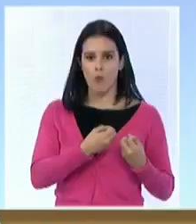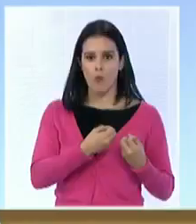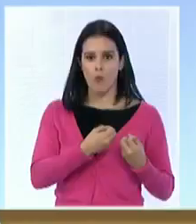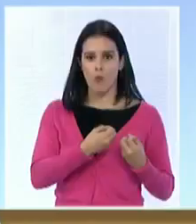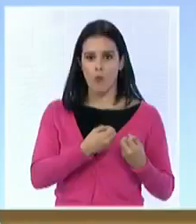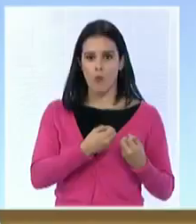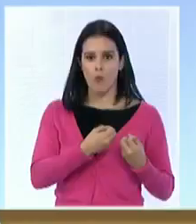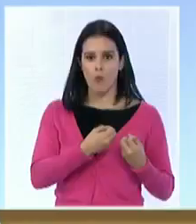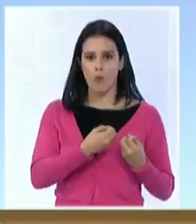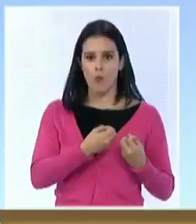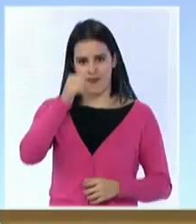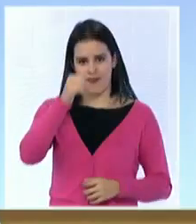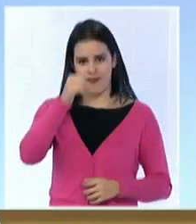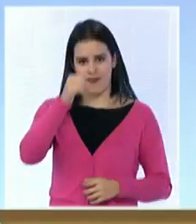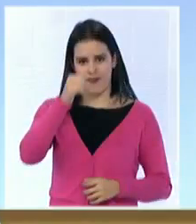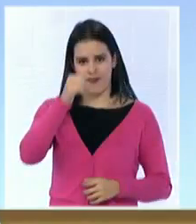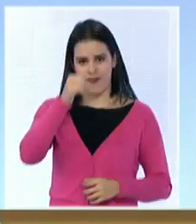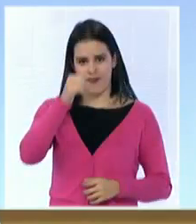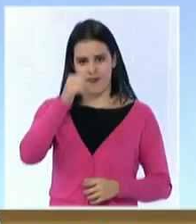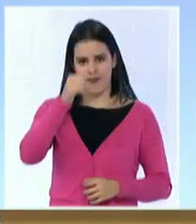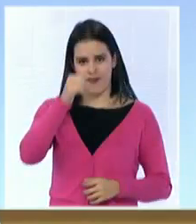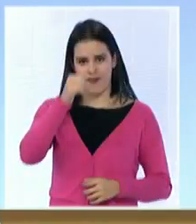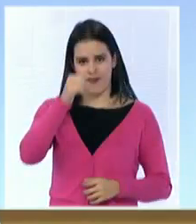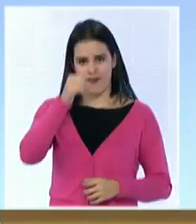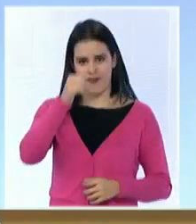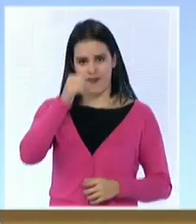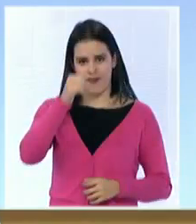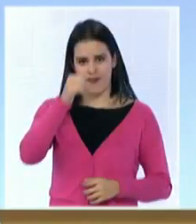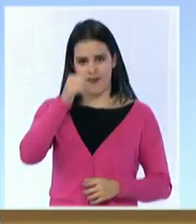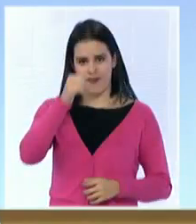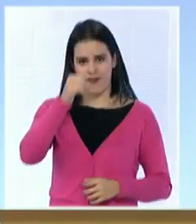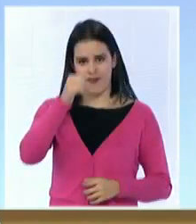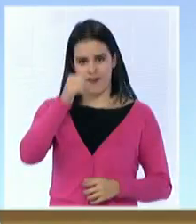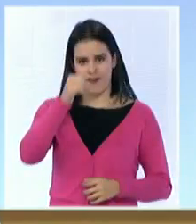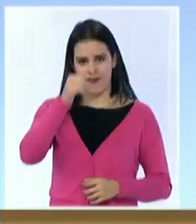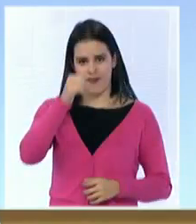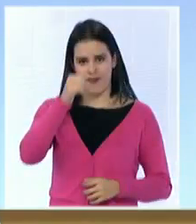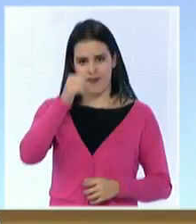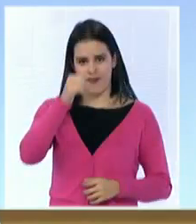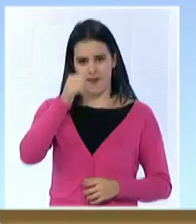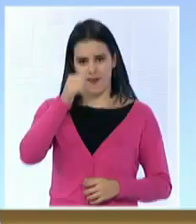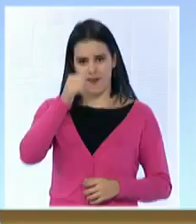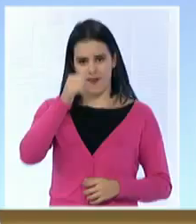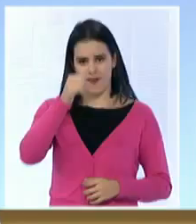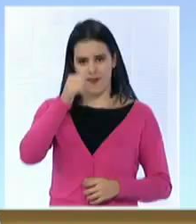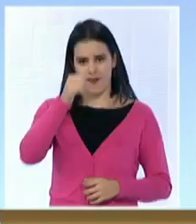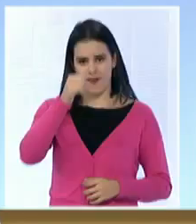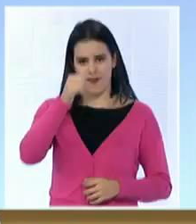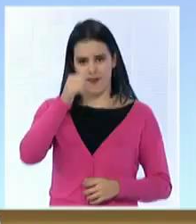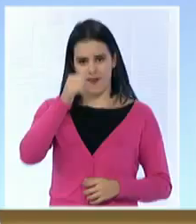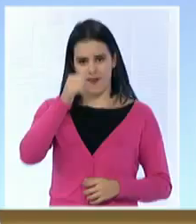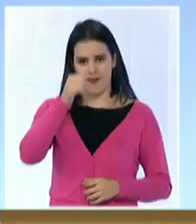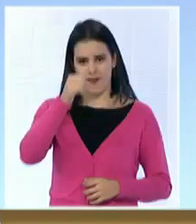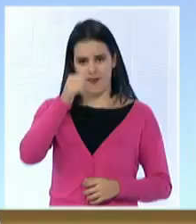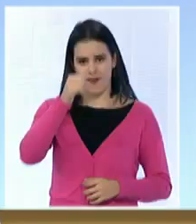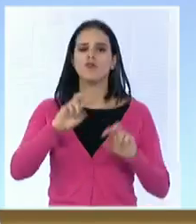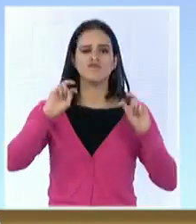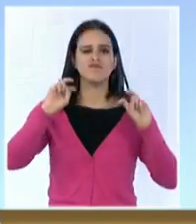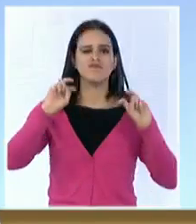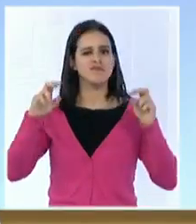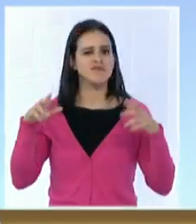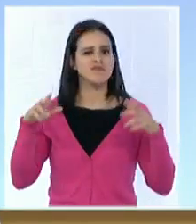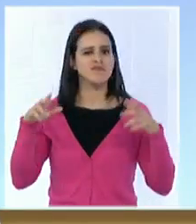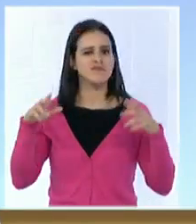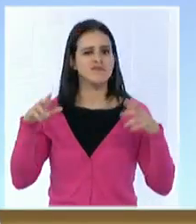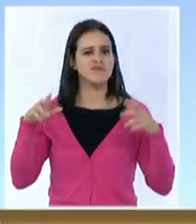de lengua de señas Aslen Martínez y le vamos a dar la bienvenida a María Ángel Paulini. Ella es química en alimentos y el tema del día de hoy, además